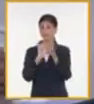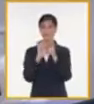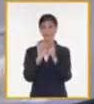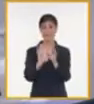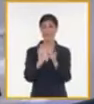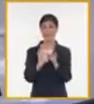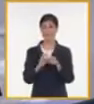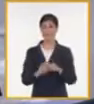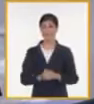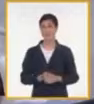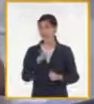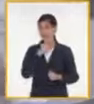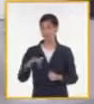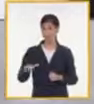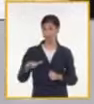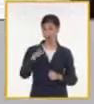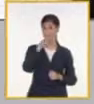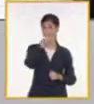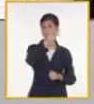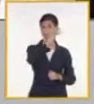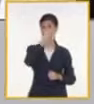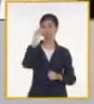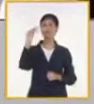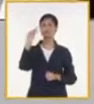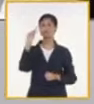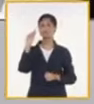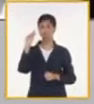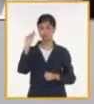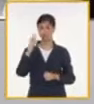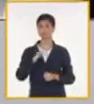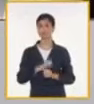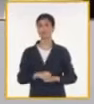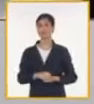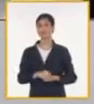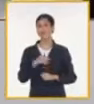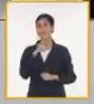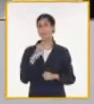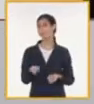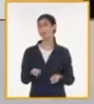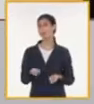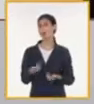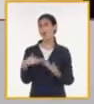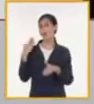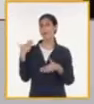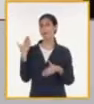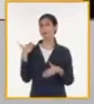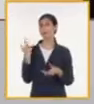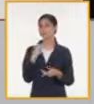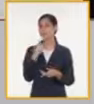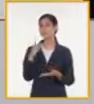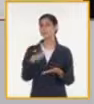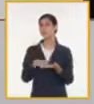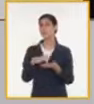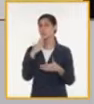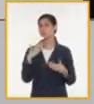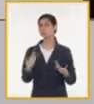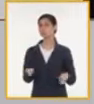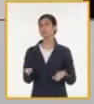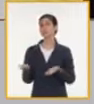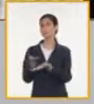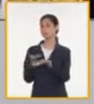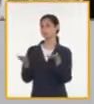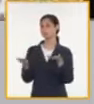avión civil cubano donde participaron cuando no se hablaba de cooperación en materia de terrorismo ni piratería aérea en la